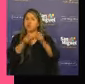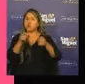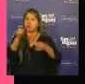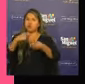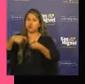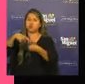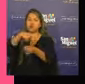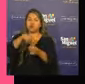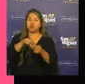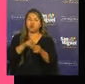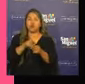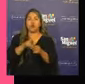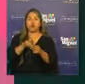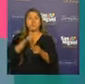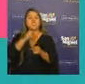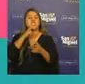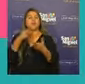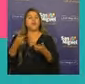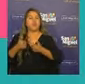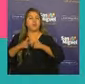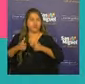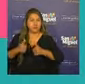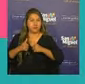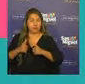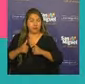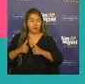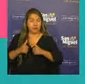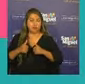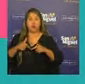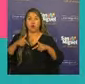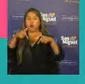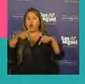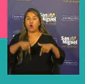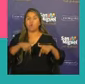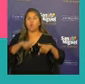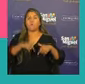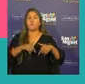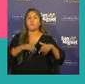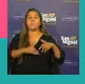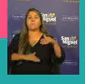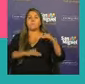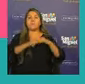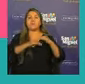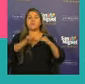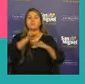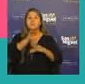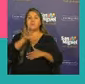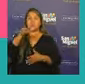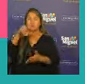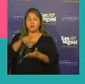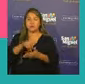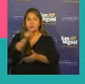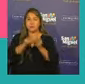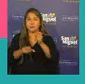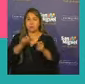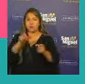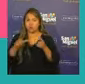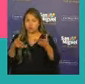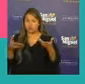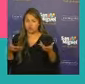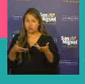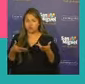un desafío, porque hoy día tenemos capacidad para 65.000 personas en nuestro